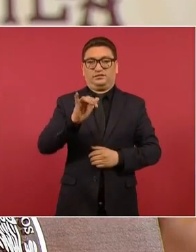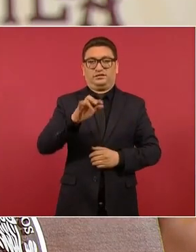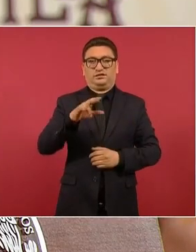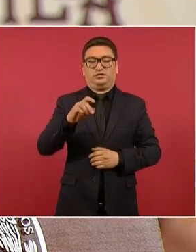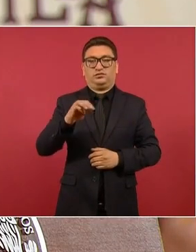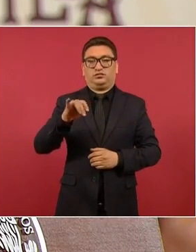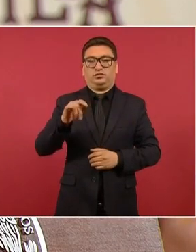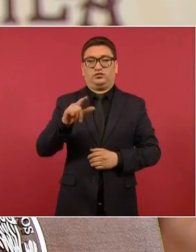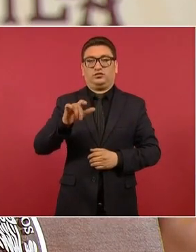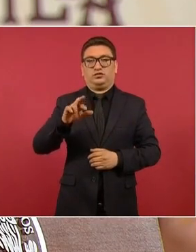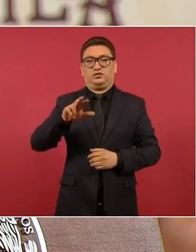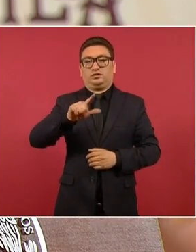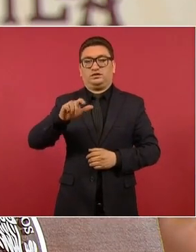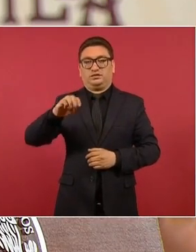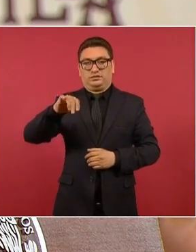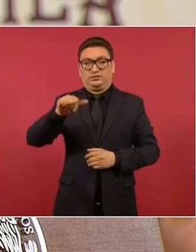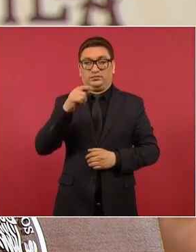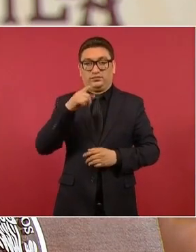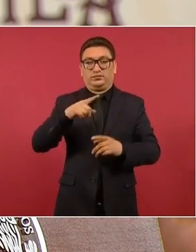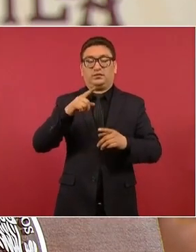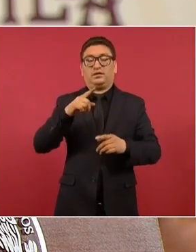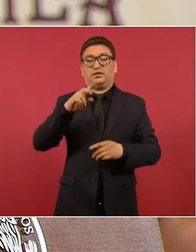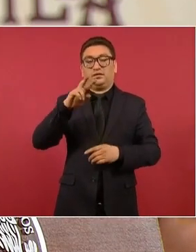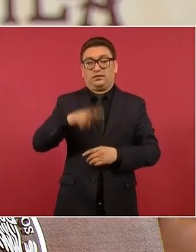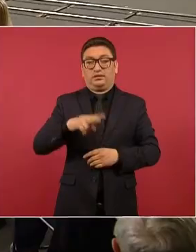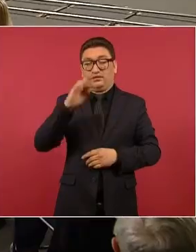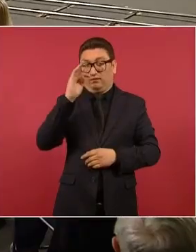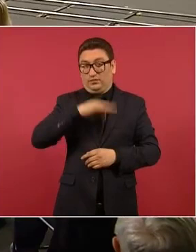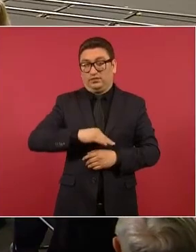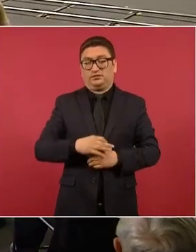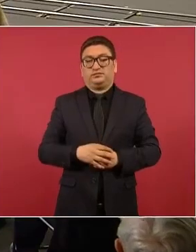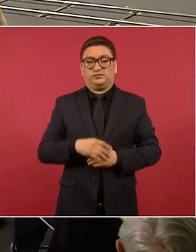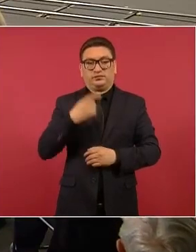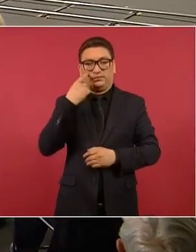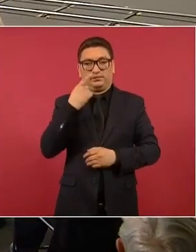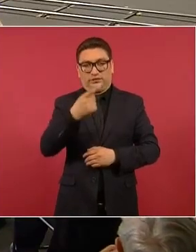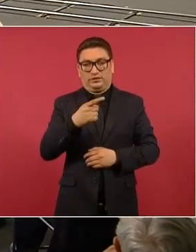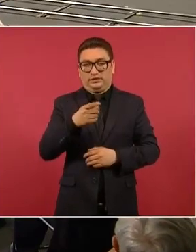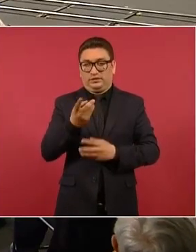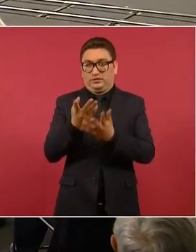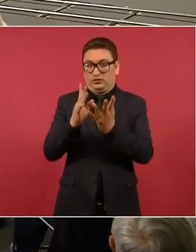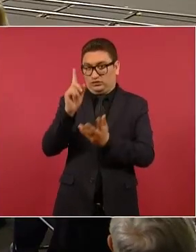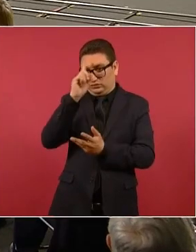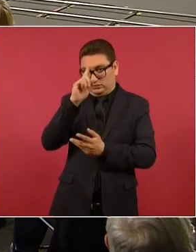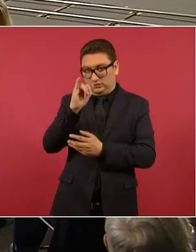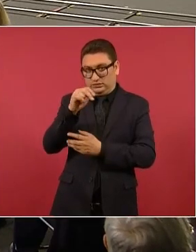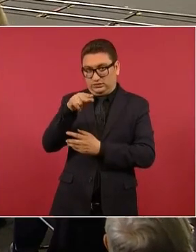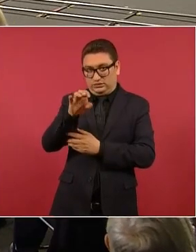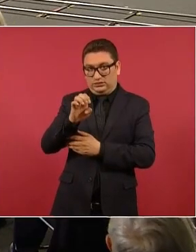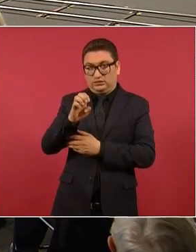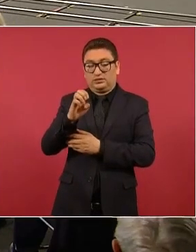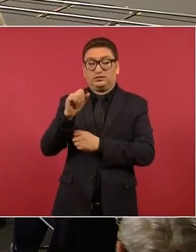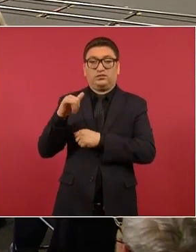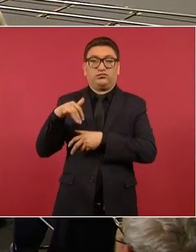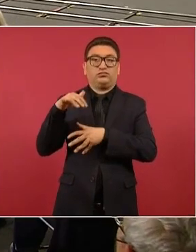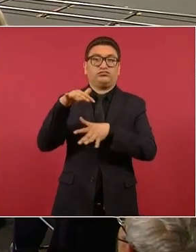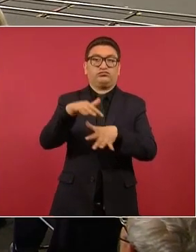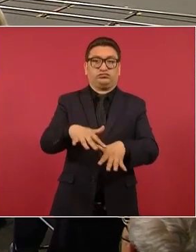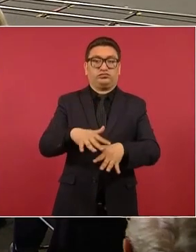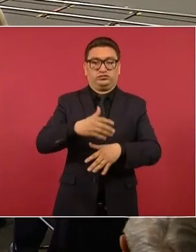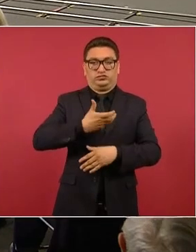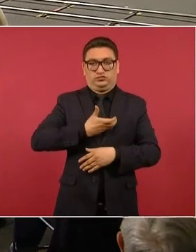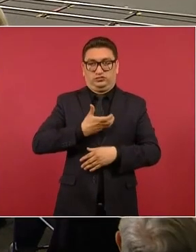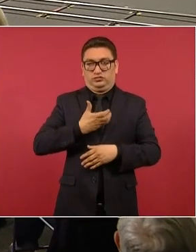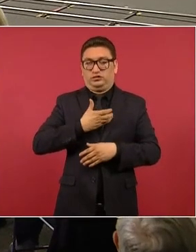Murayama es falso. Les vamos a mostrar a un consejero del INE que estuvo en el Zócalo y